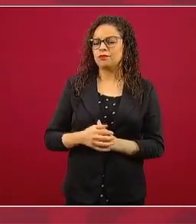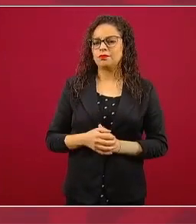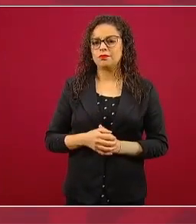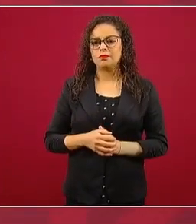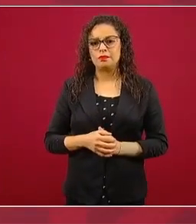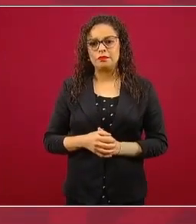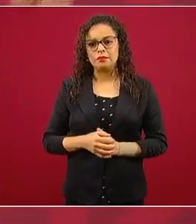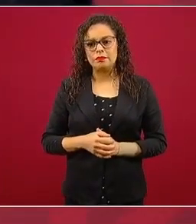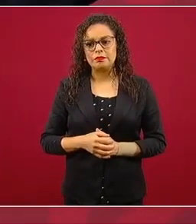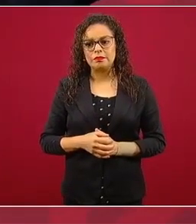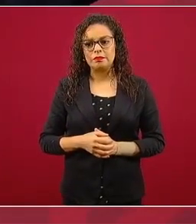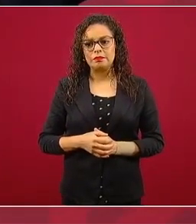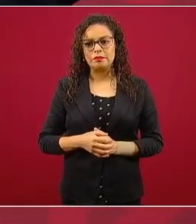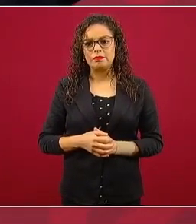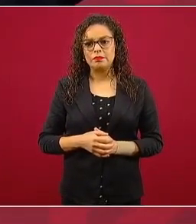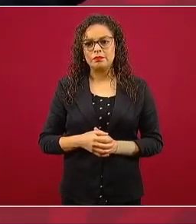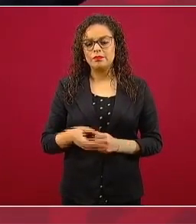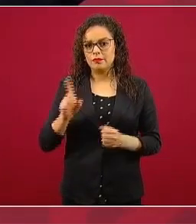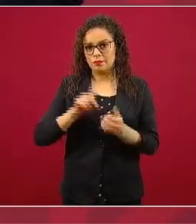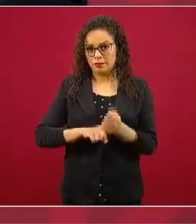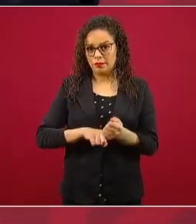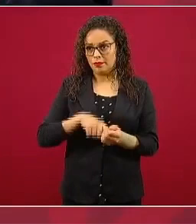Tienen 7